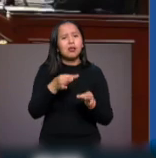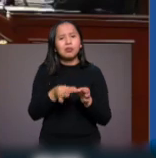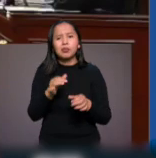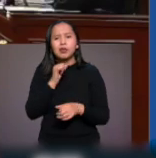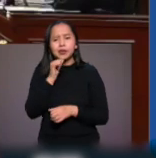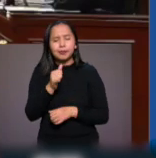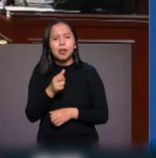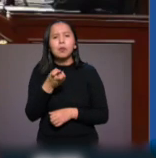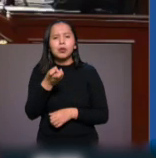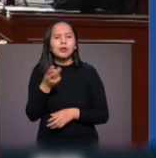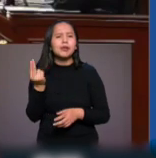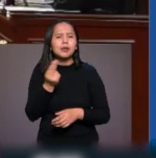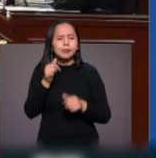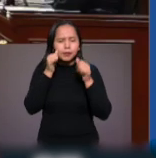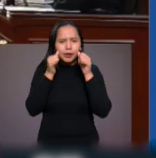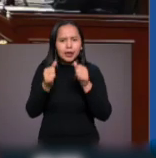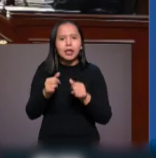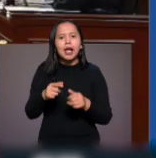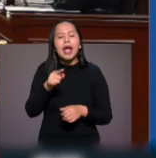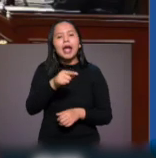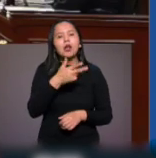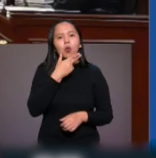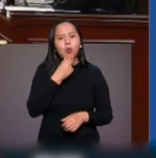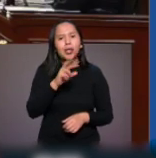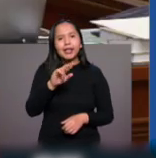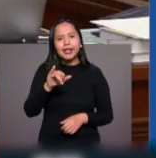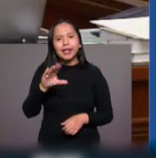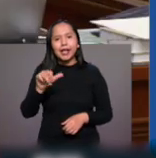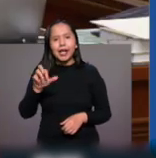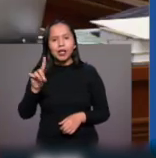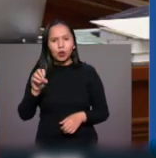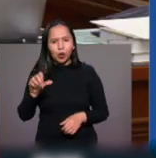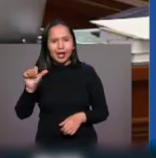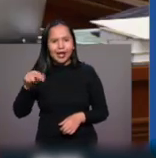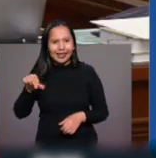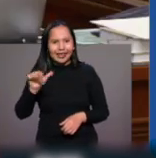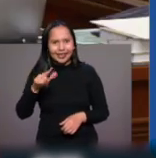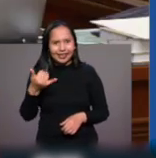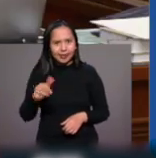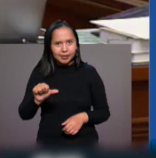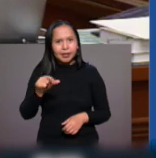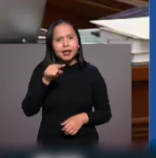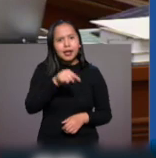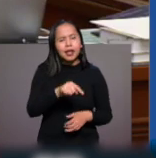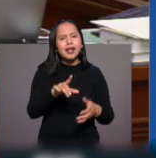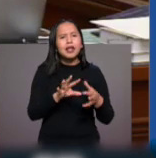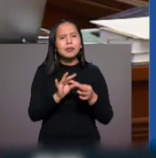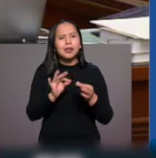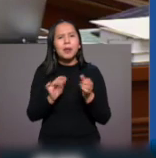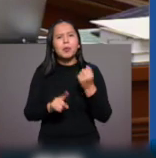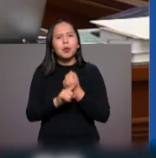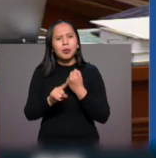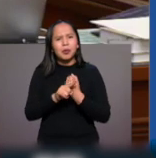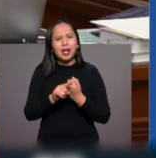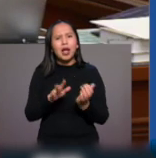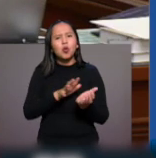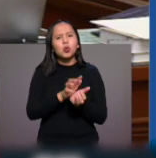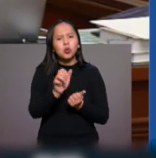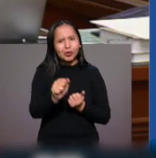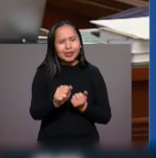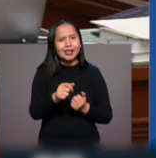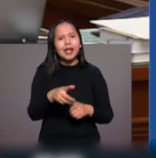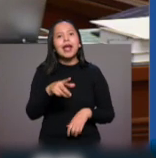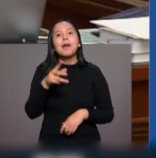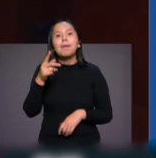la resolución. Por su parte, el senador de Acción Nacional, Ricardo Anaya, alertó de una posible crisis institucional si no se acata el posible